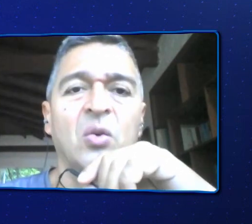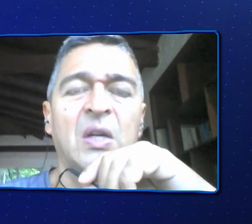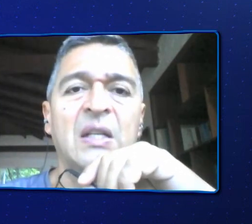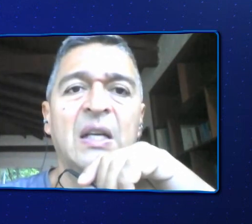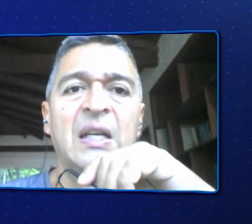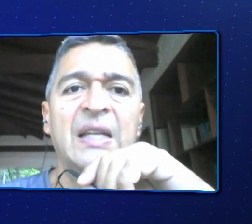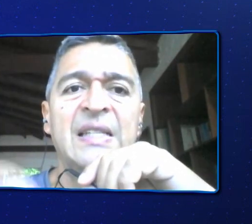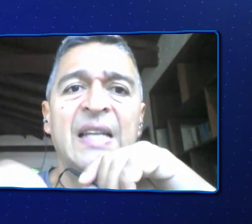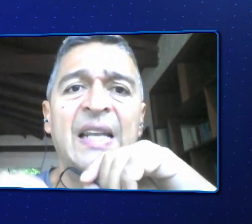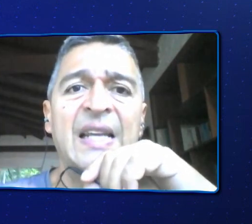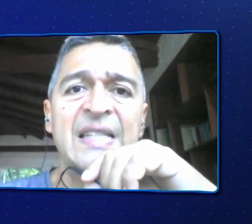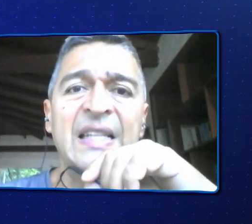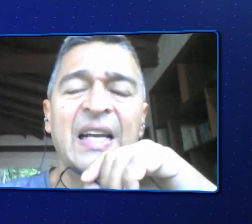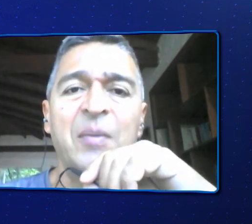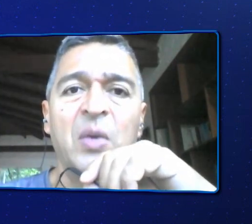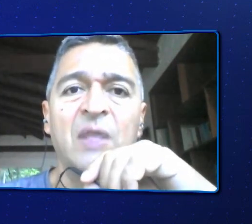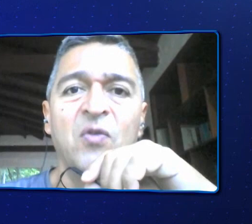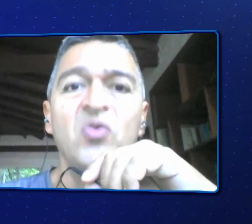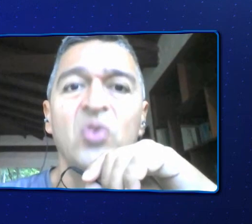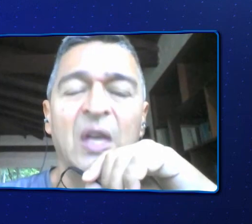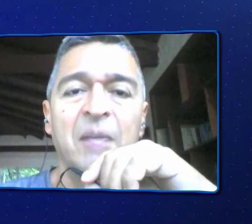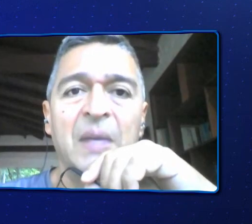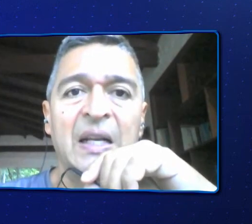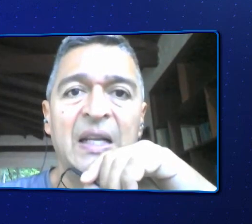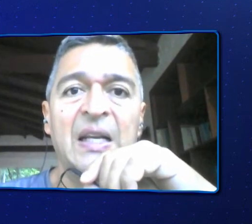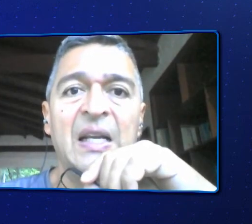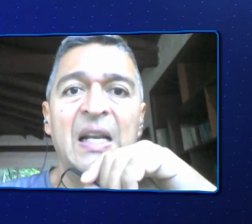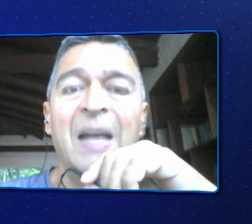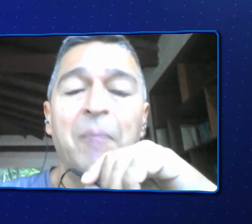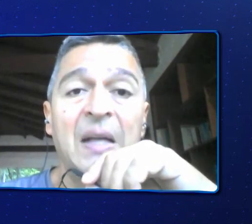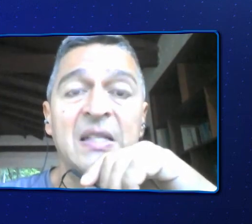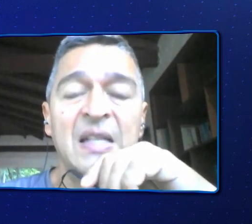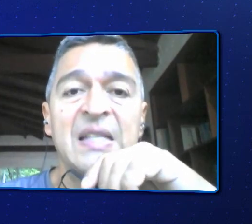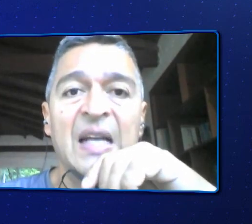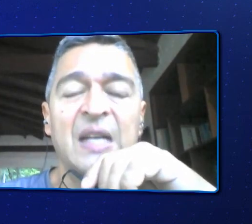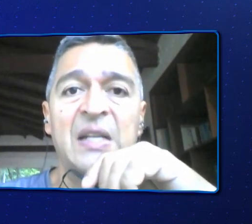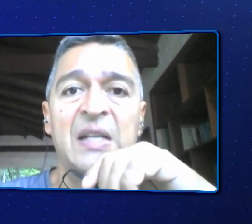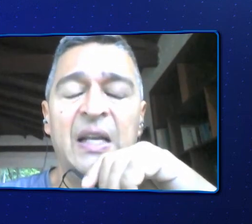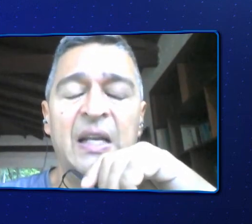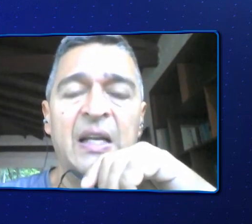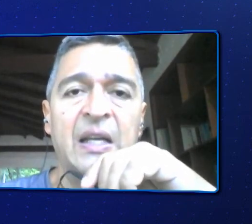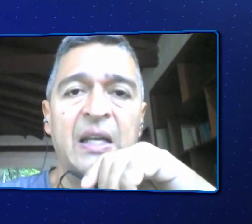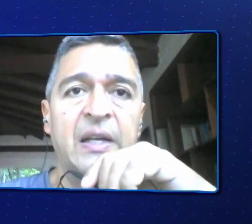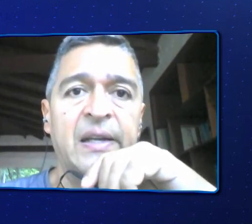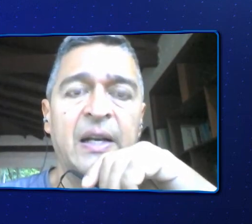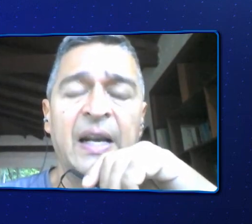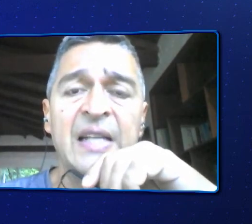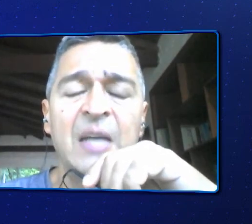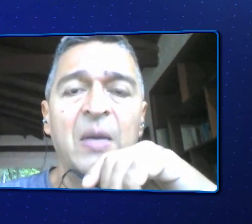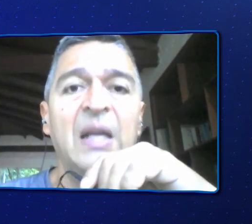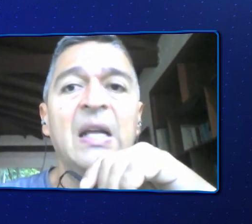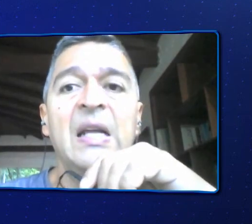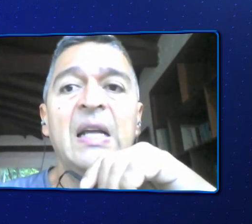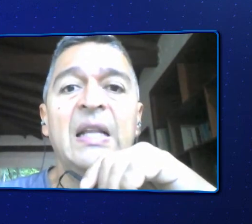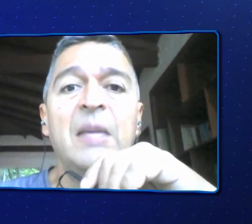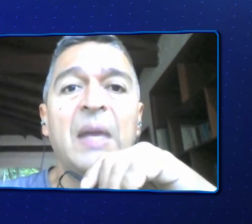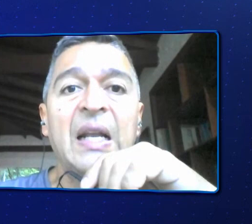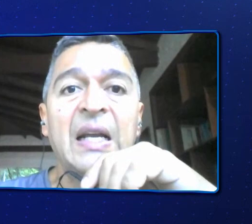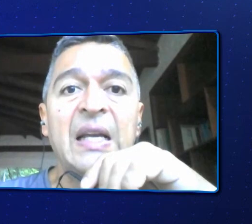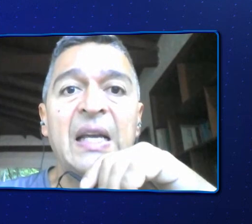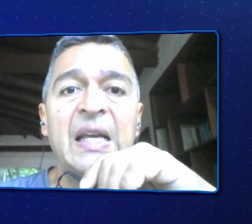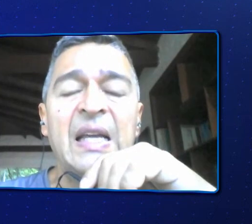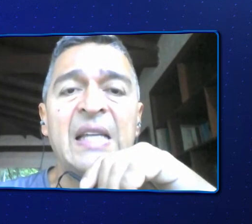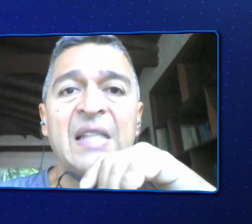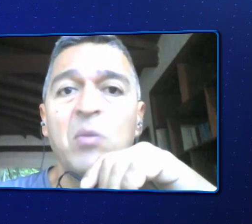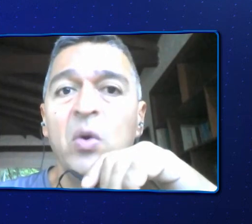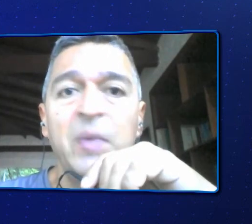complejas todas que se necesita que puedan funcionar para que la paz sea realizable de